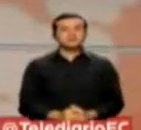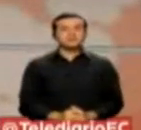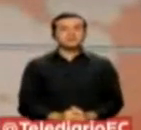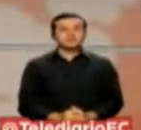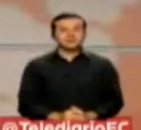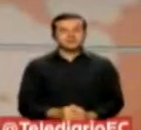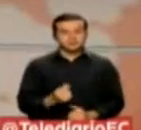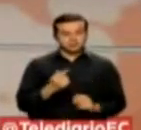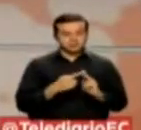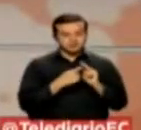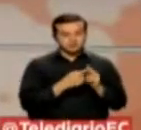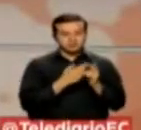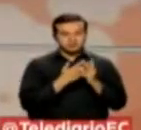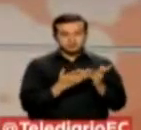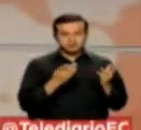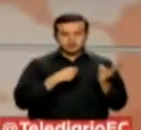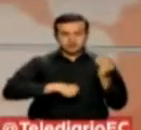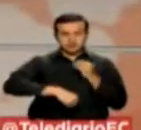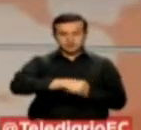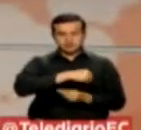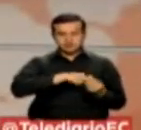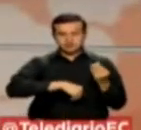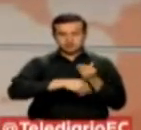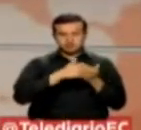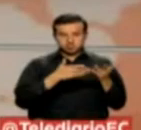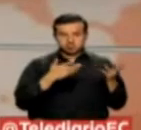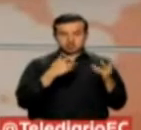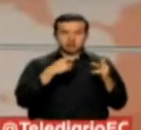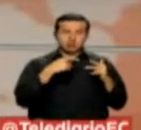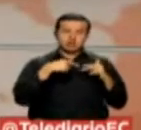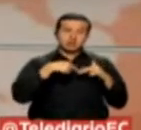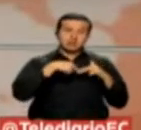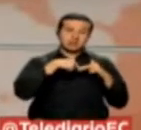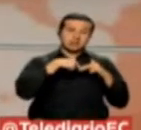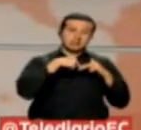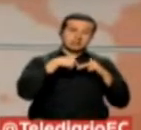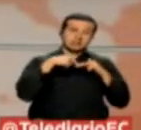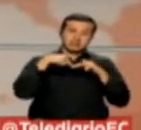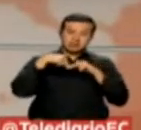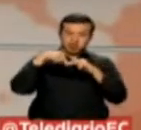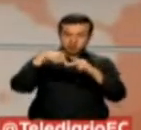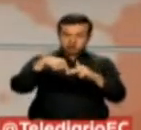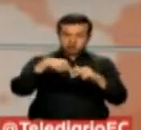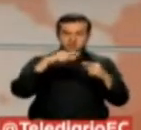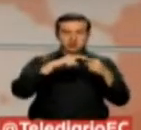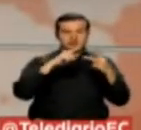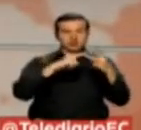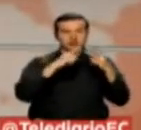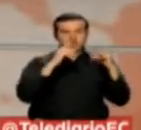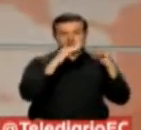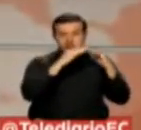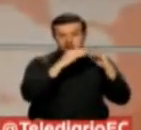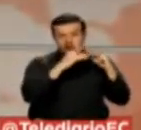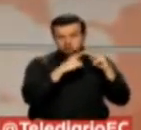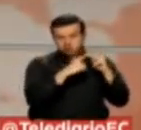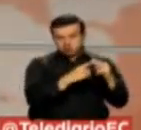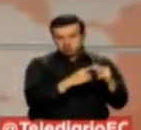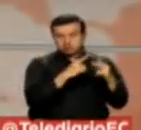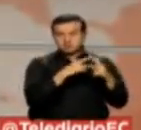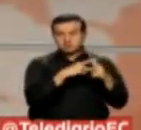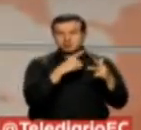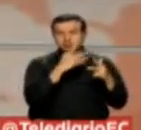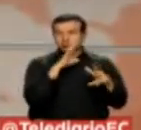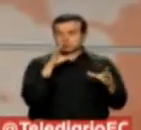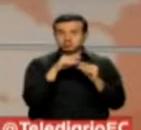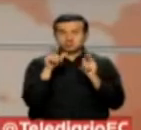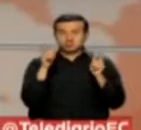préstamos son lo que llamamos inversiones privativas, quirografarios, hipotecarios y prendarios. Y son préstamos a los que pueden acceder todos los